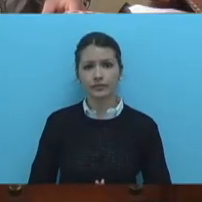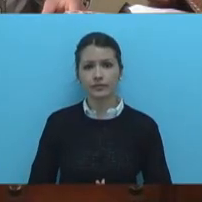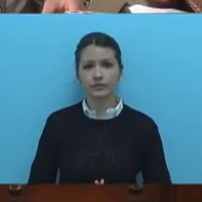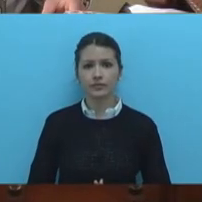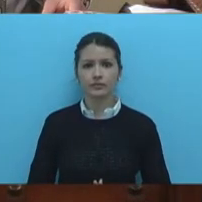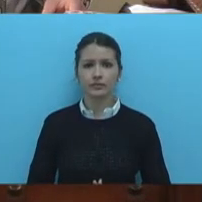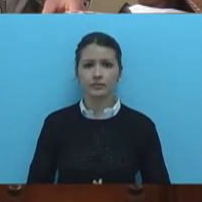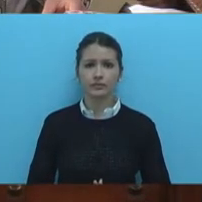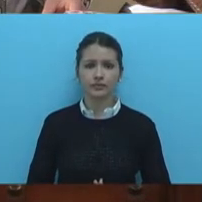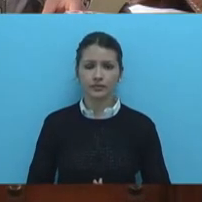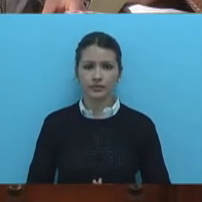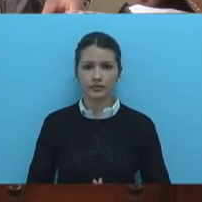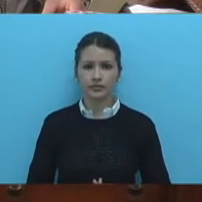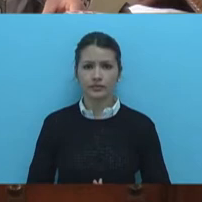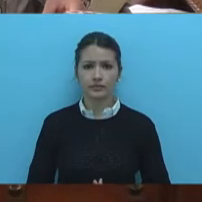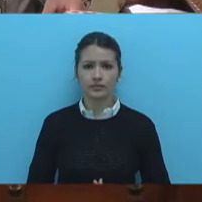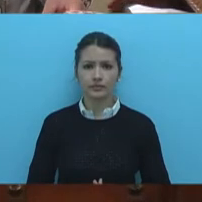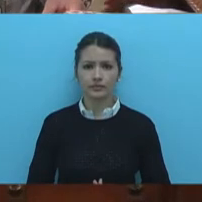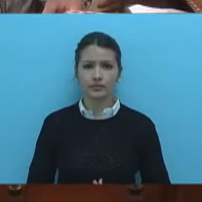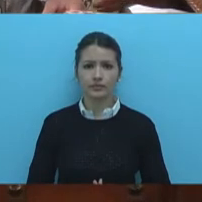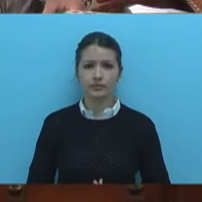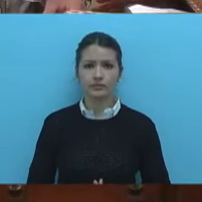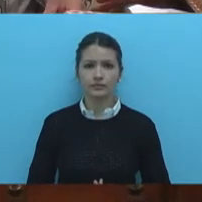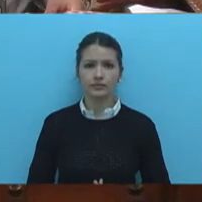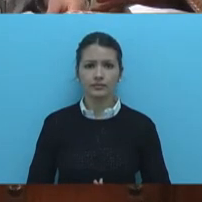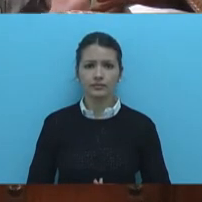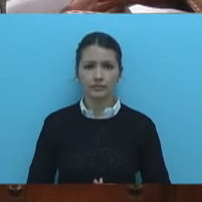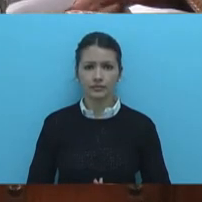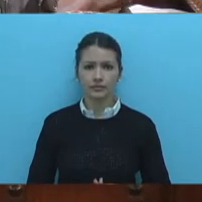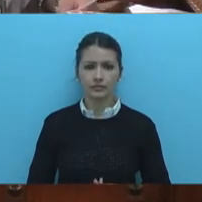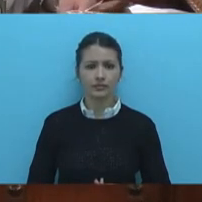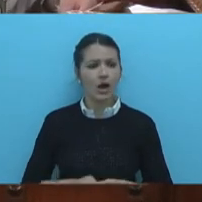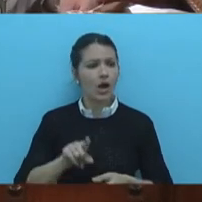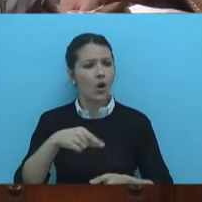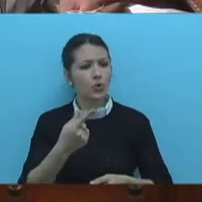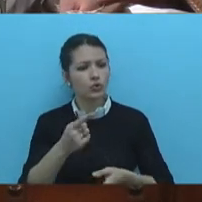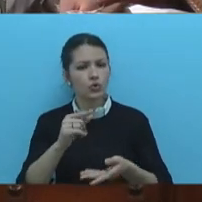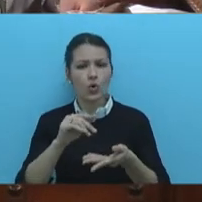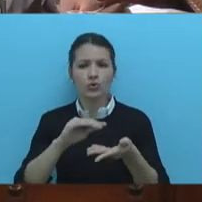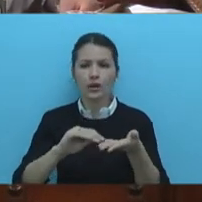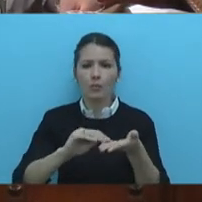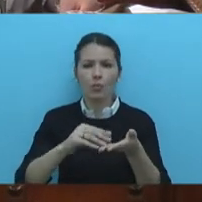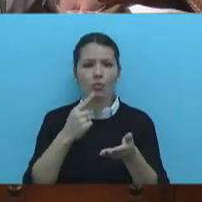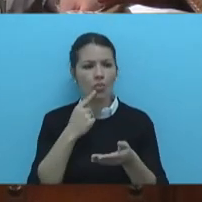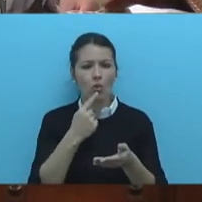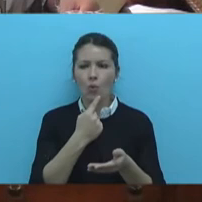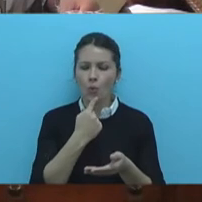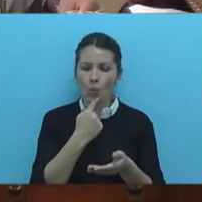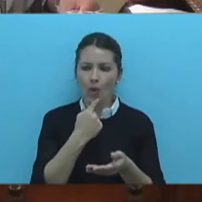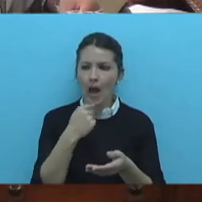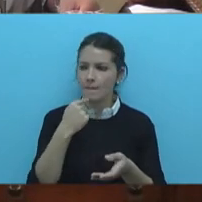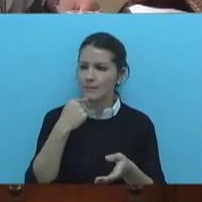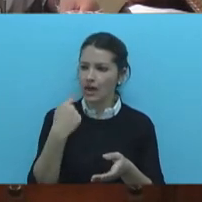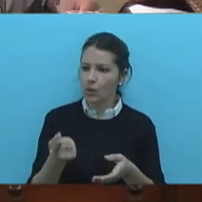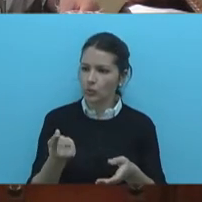Bueno, ¿algún otro diputado que quiera hacer, que tenga alguna duda sobre este proyecto de ley?